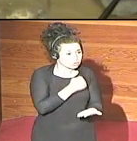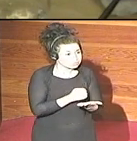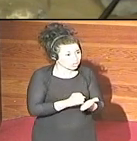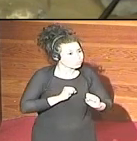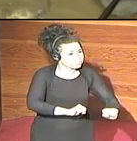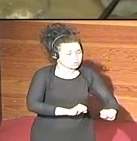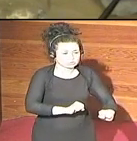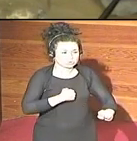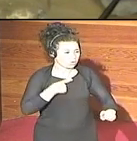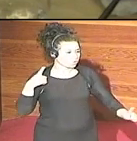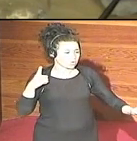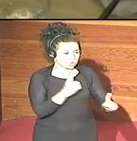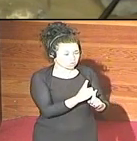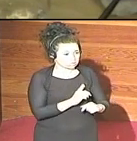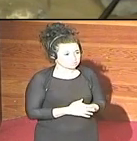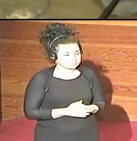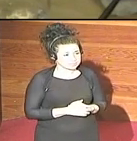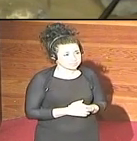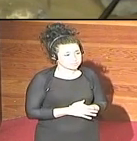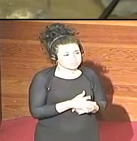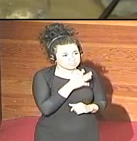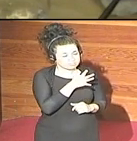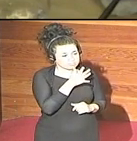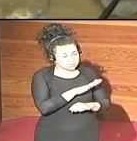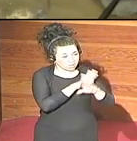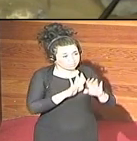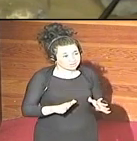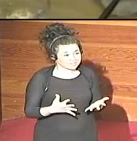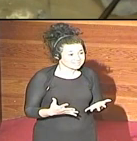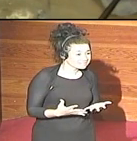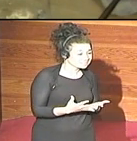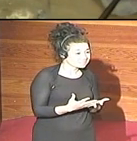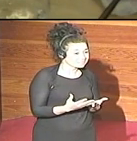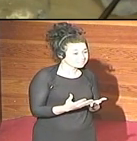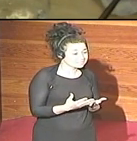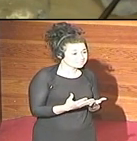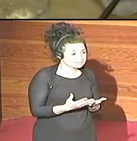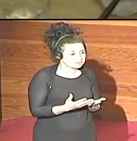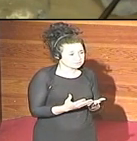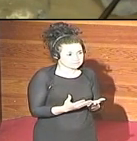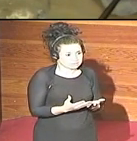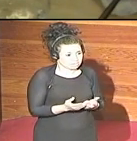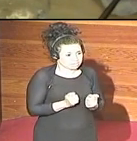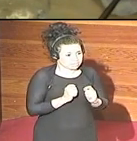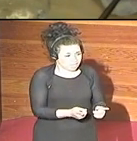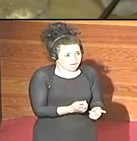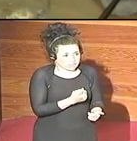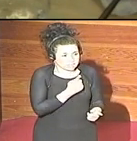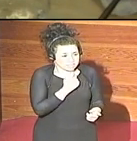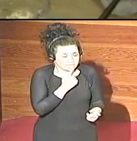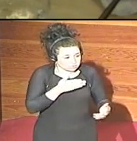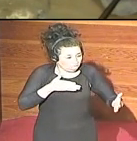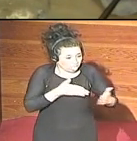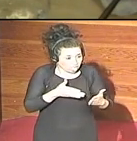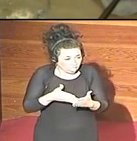porque esto sería poner en el mismo saco y crear enormes dificultades a aquellos